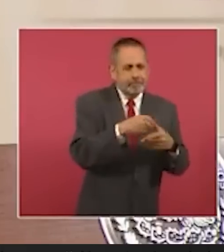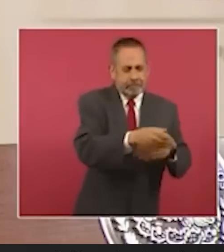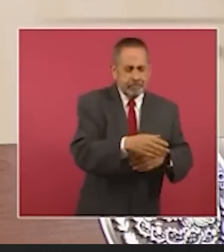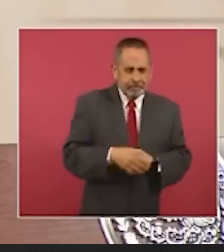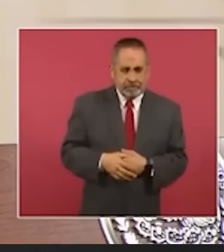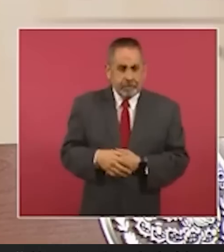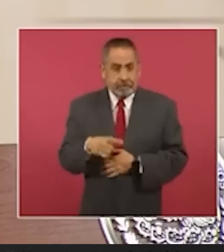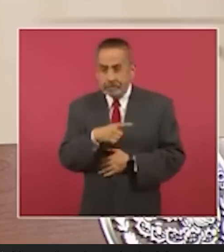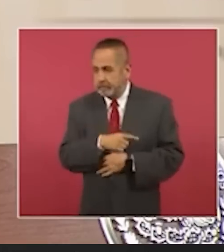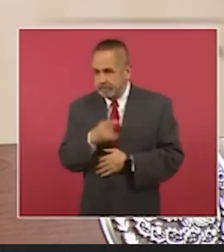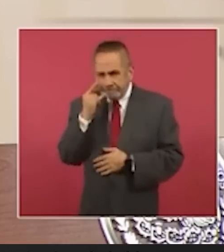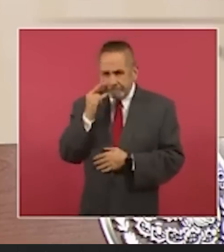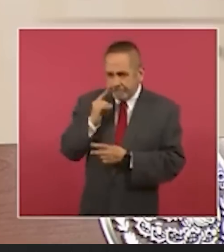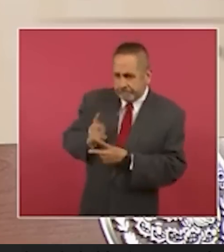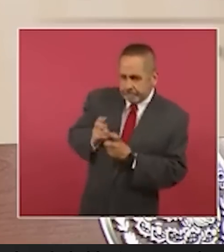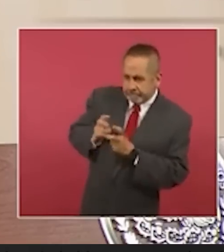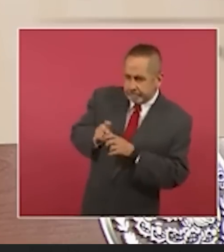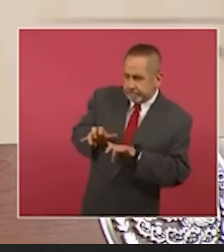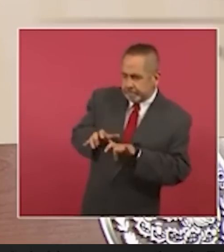hackean.